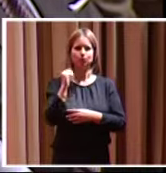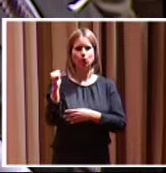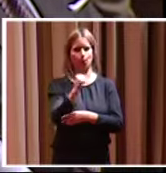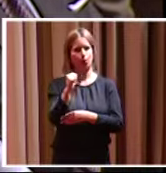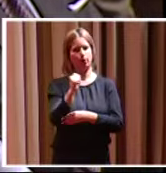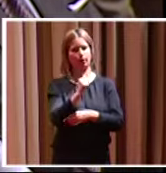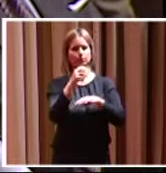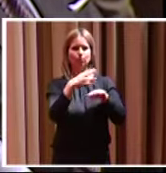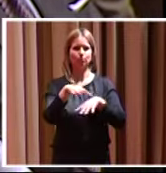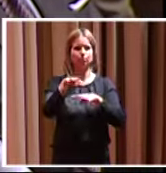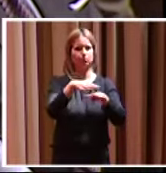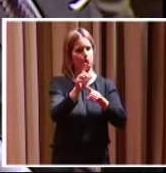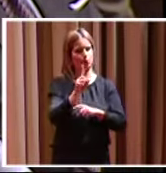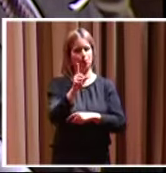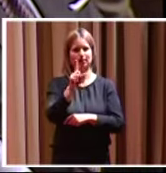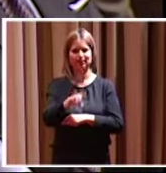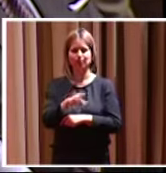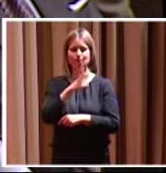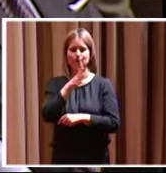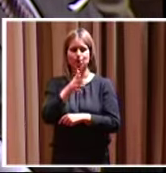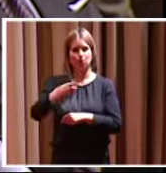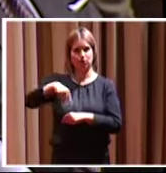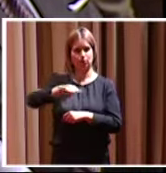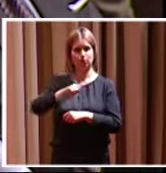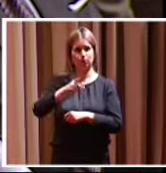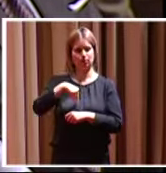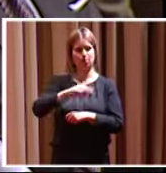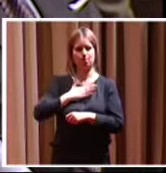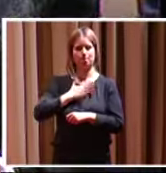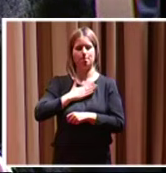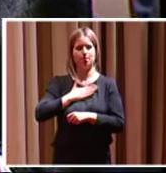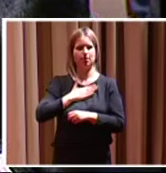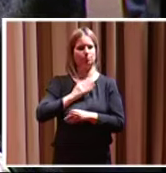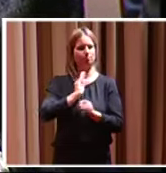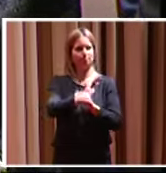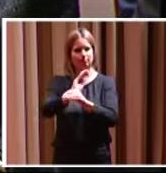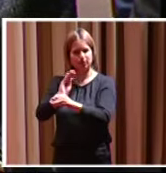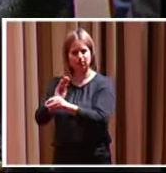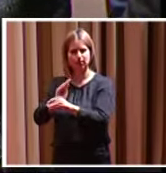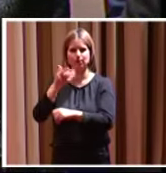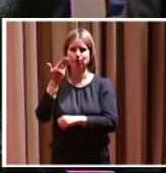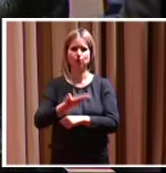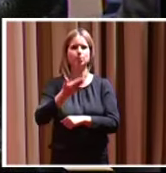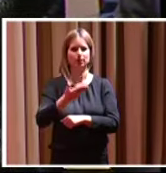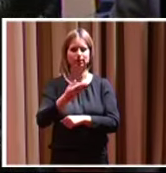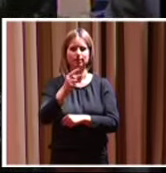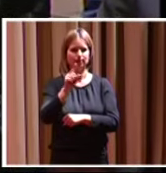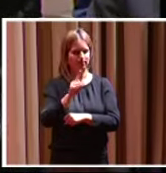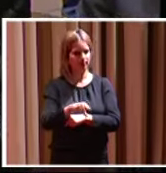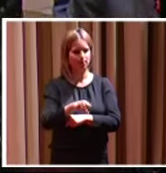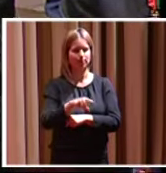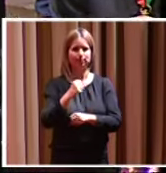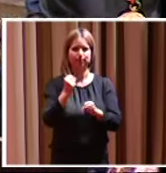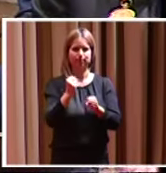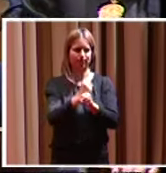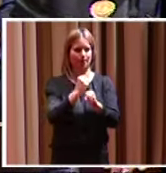en nuestras calles, sino también porque cuidáis nuestro patrimonio, que es muy importante, y realizáis también